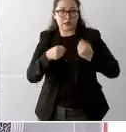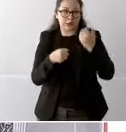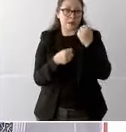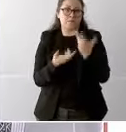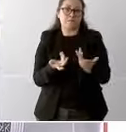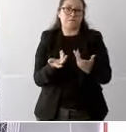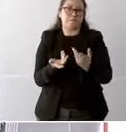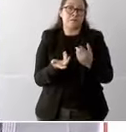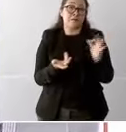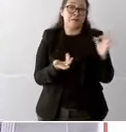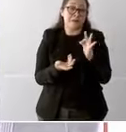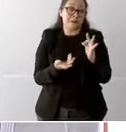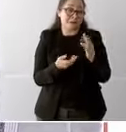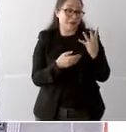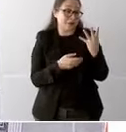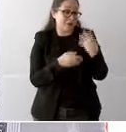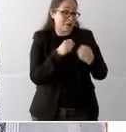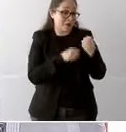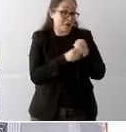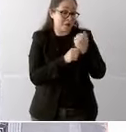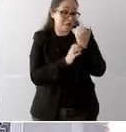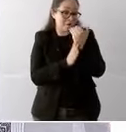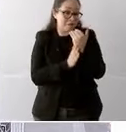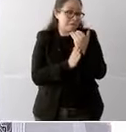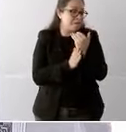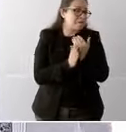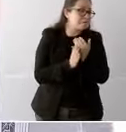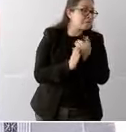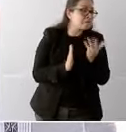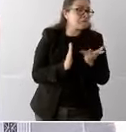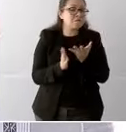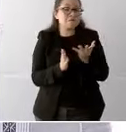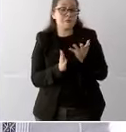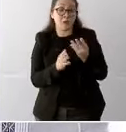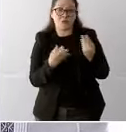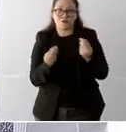menos de 4 años hemos hecho mucho, imagínense, si me faltan